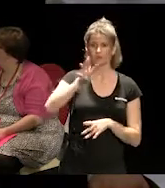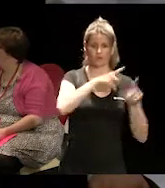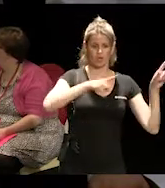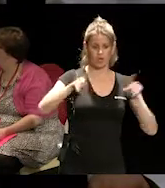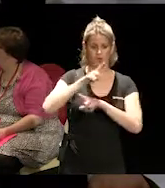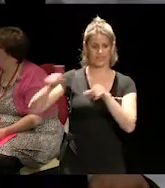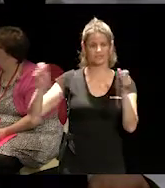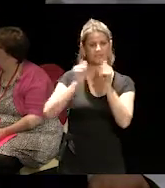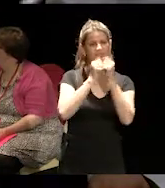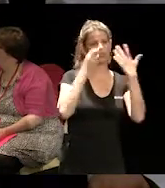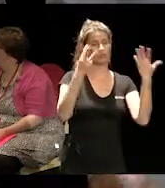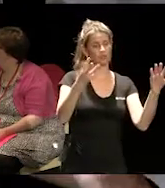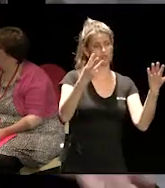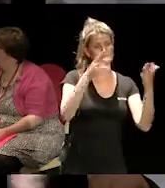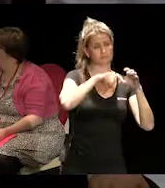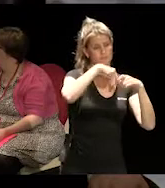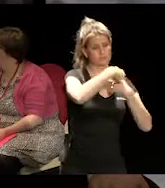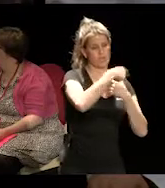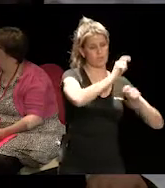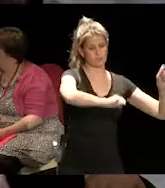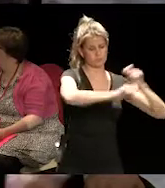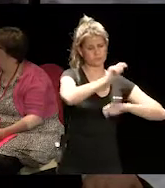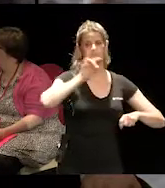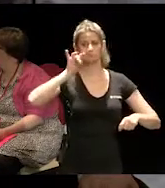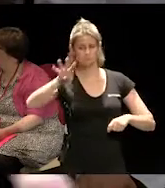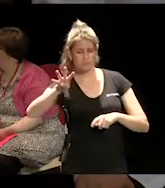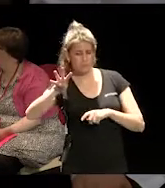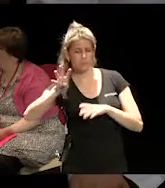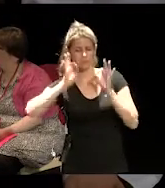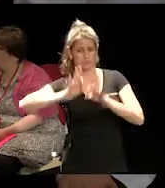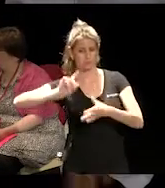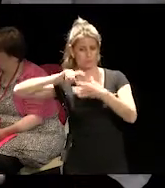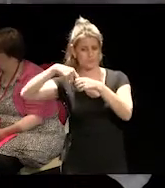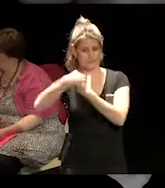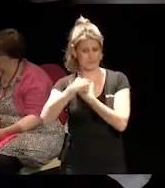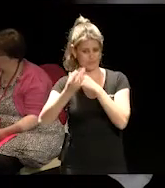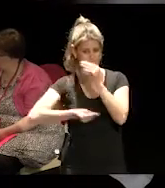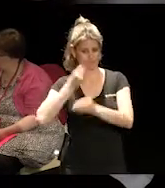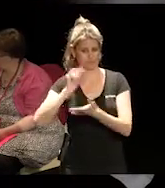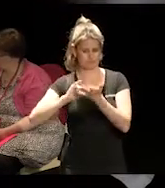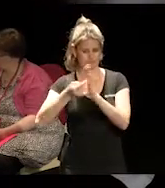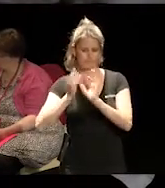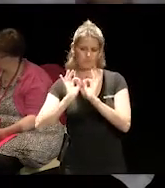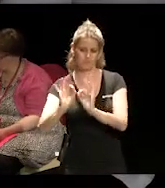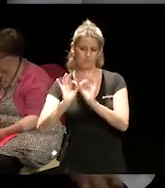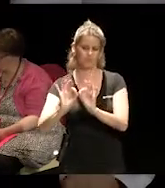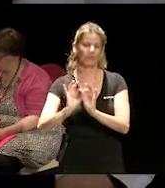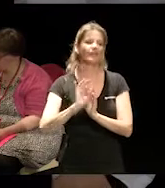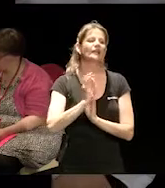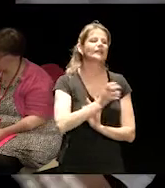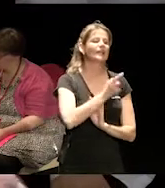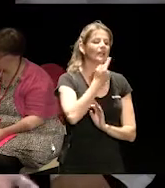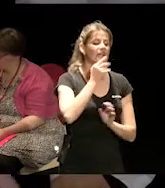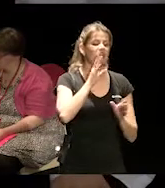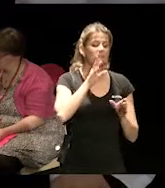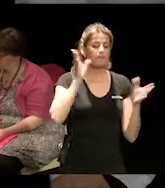dicho Cristina que forman parte de la asociación, han participado 14. Las 8 federaciones de plena inclusión, que han sido unos aliados maravillosos, me